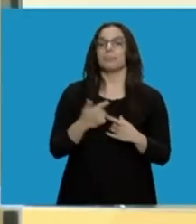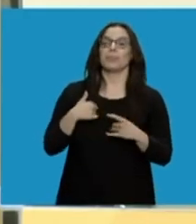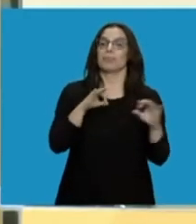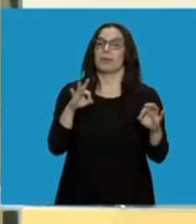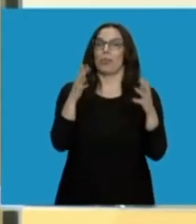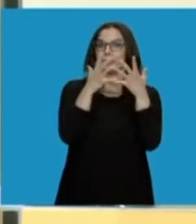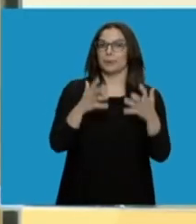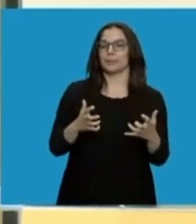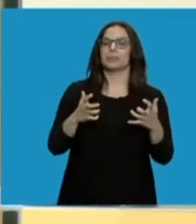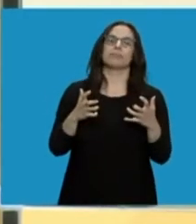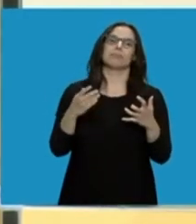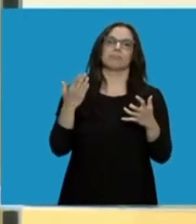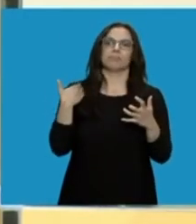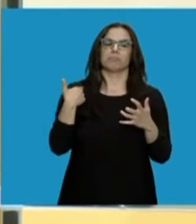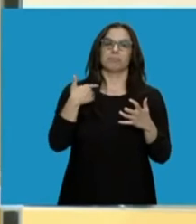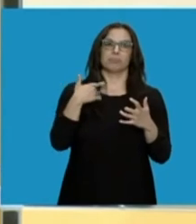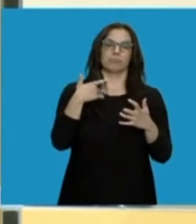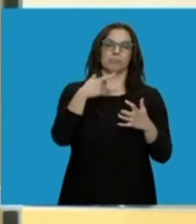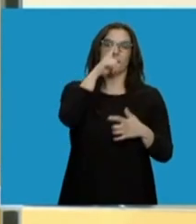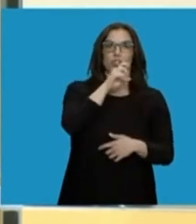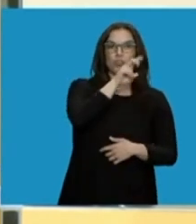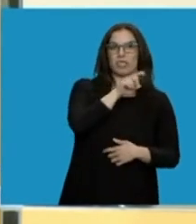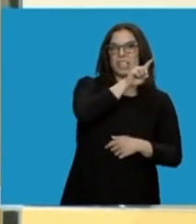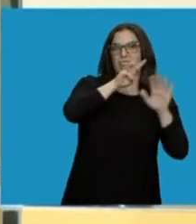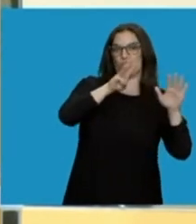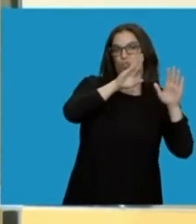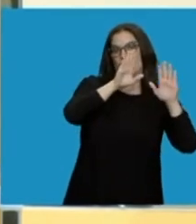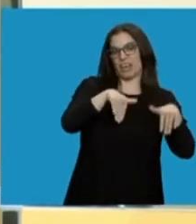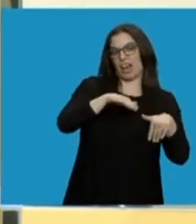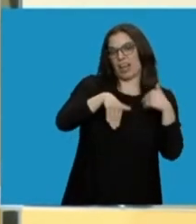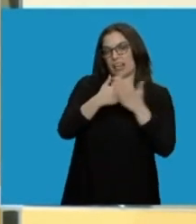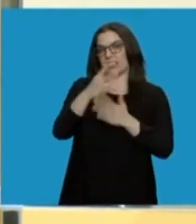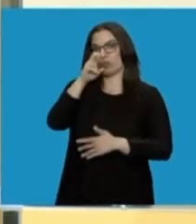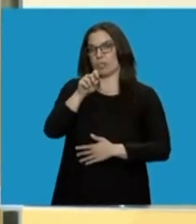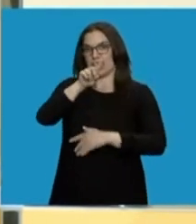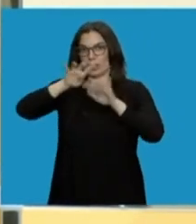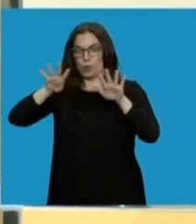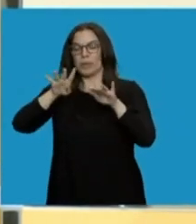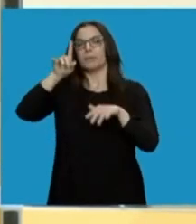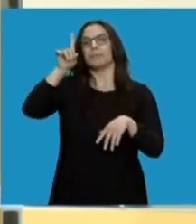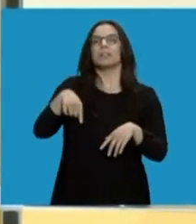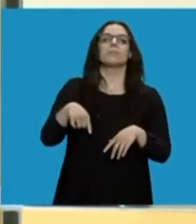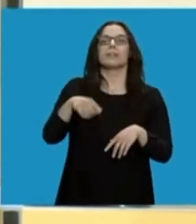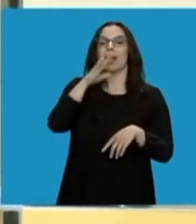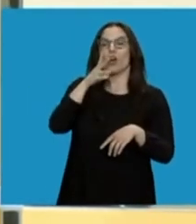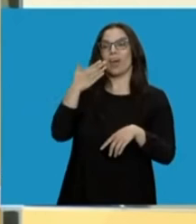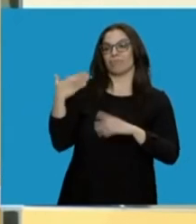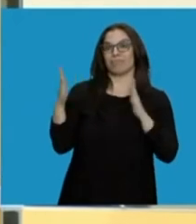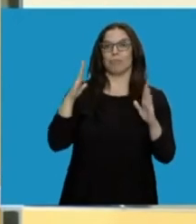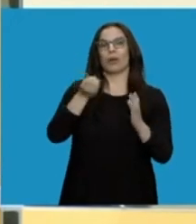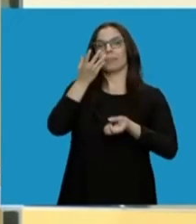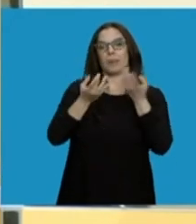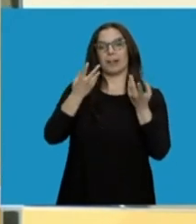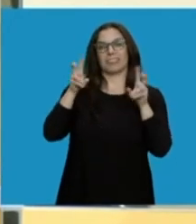decía el vídeo, entre finales de 2018 y finales de 2019, y de la serie que me tiene ocupado esta primavera sobre los